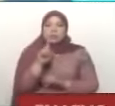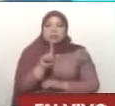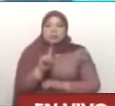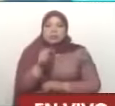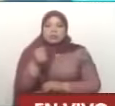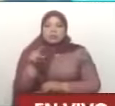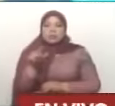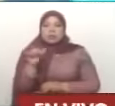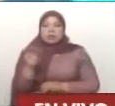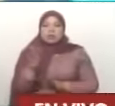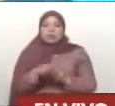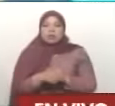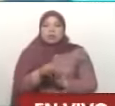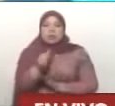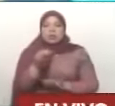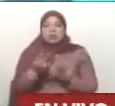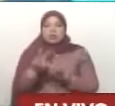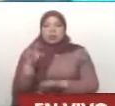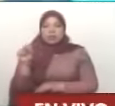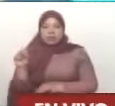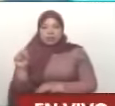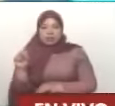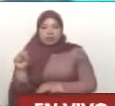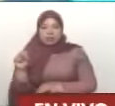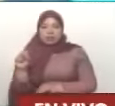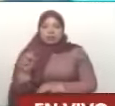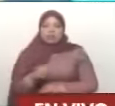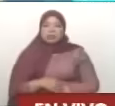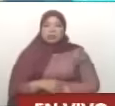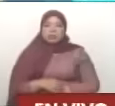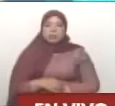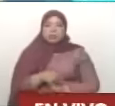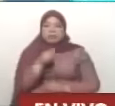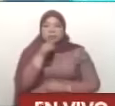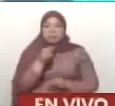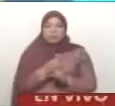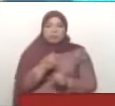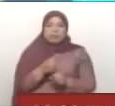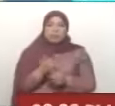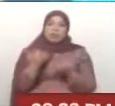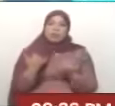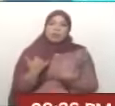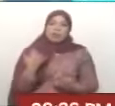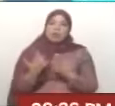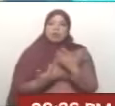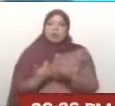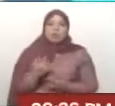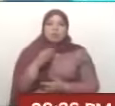245.114 de 18 a 20. Buena expectativa hay.